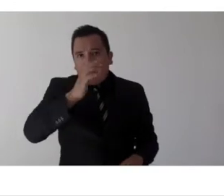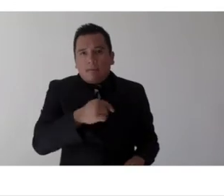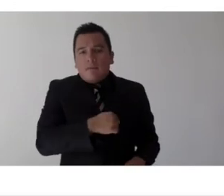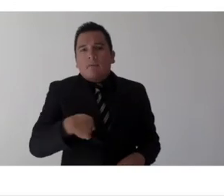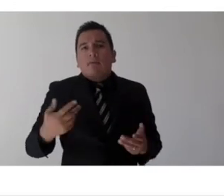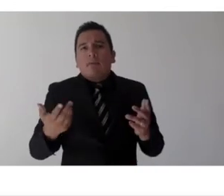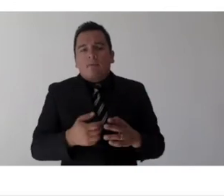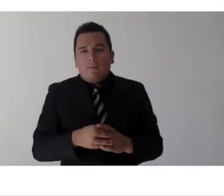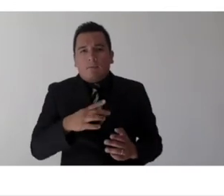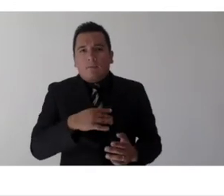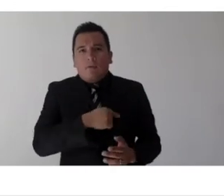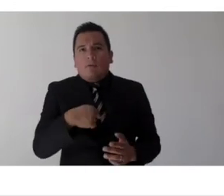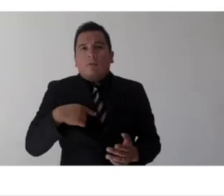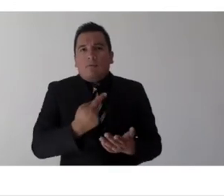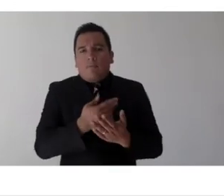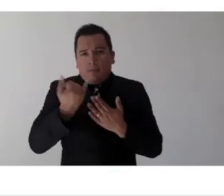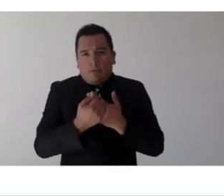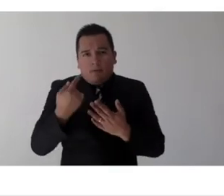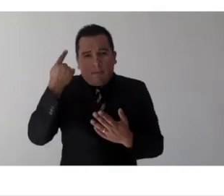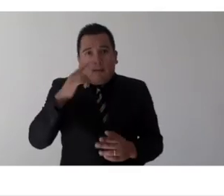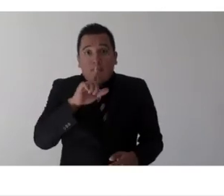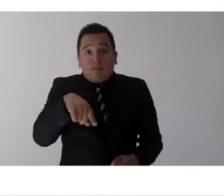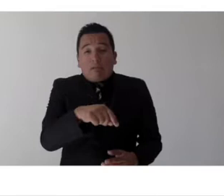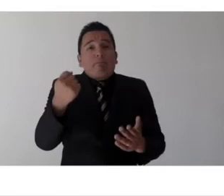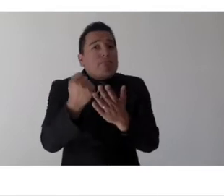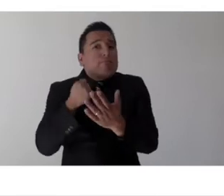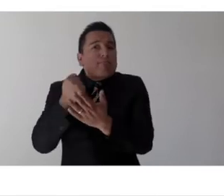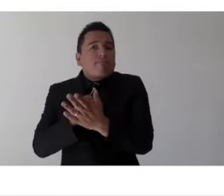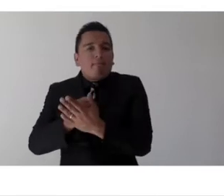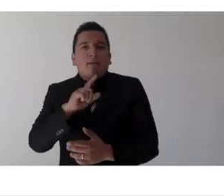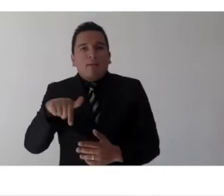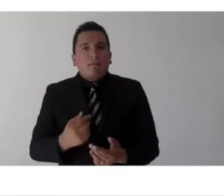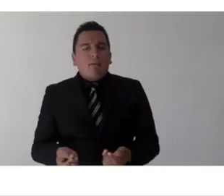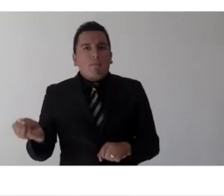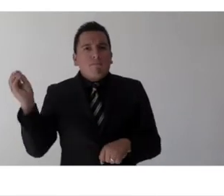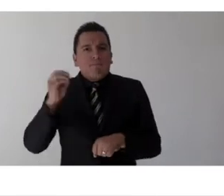de exigencia y que ese proyecto de exigencia se vea materializado